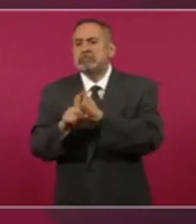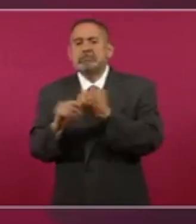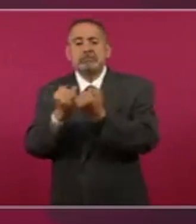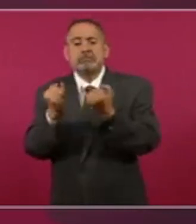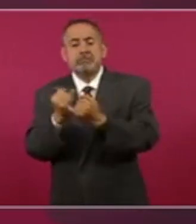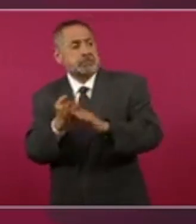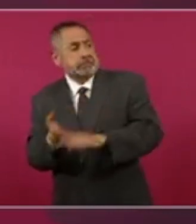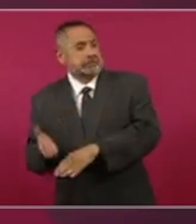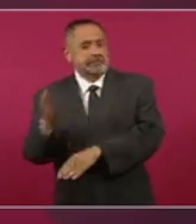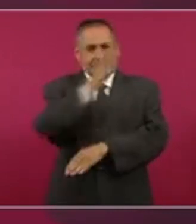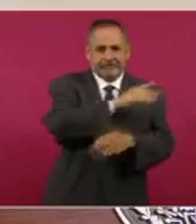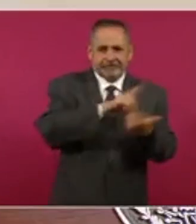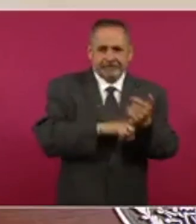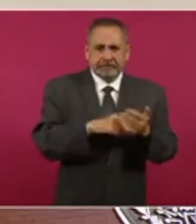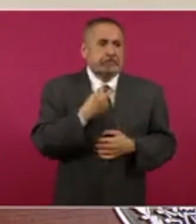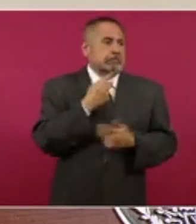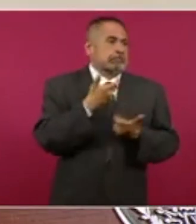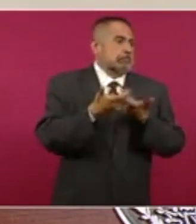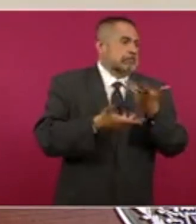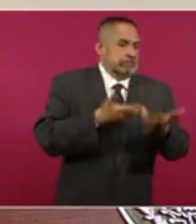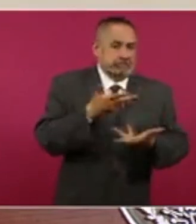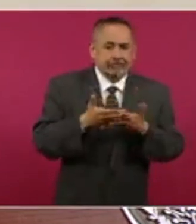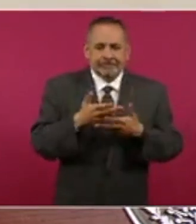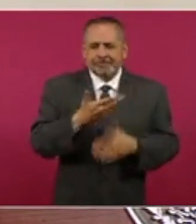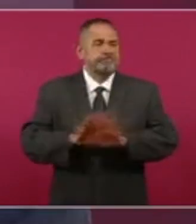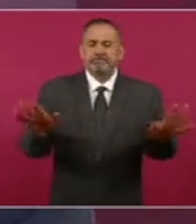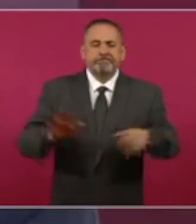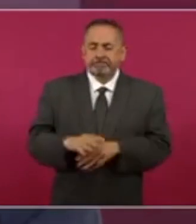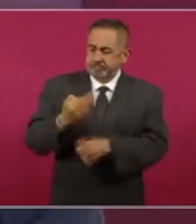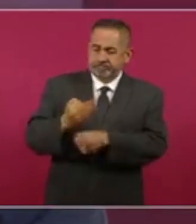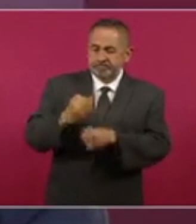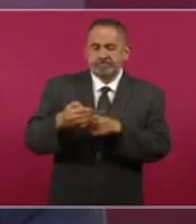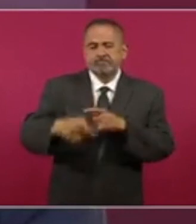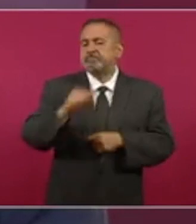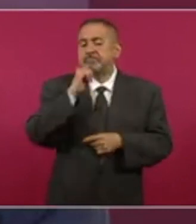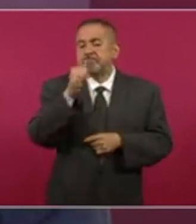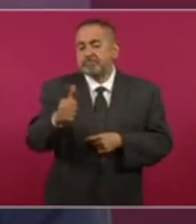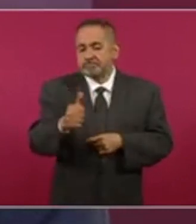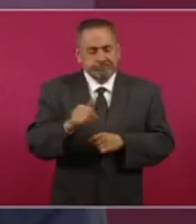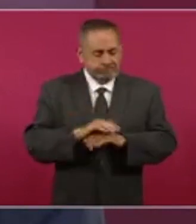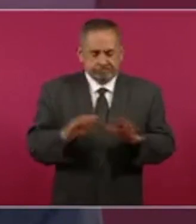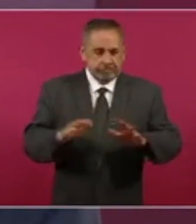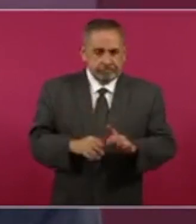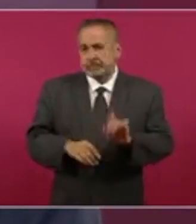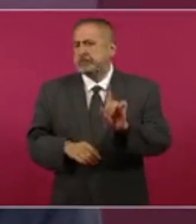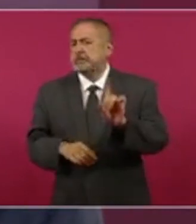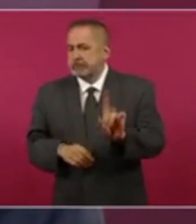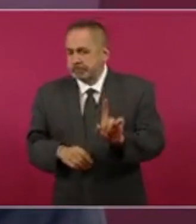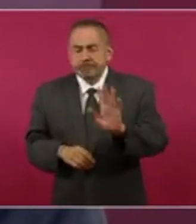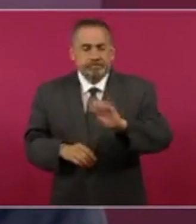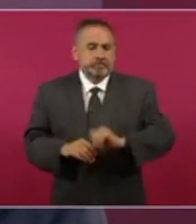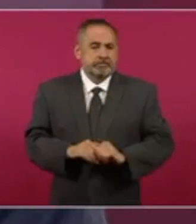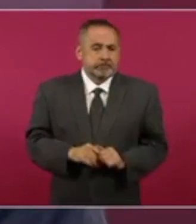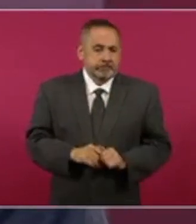que impacte a México López Obrador asegura que su gobierno seguirá manejando las finanzas públicas